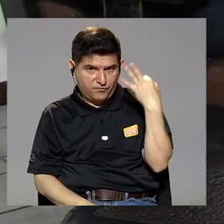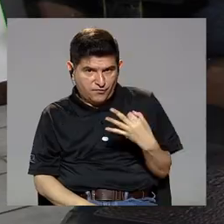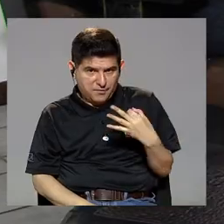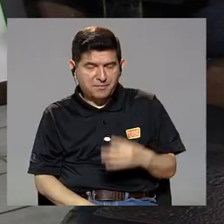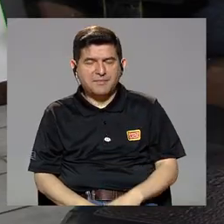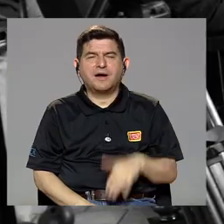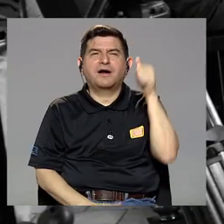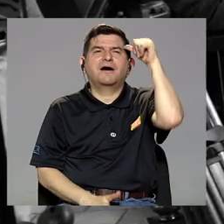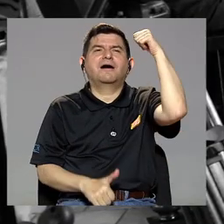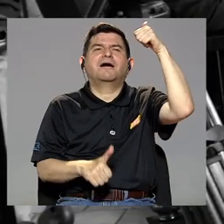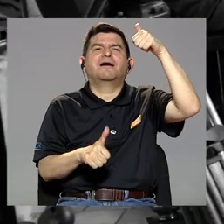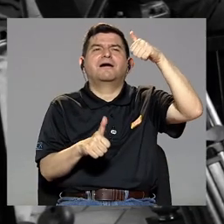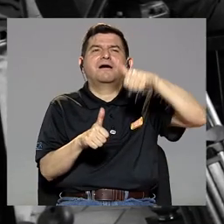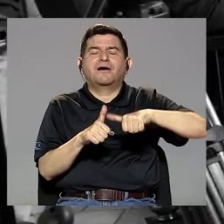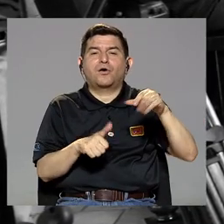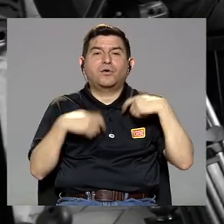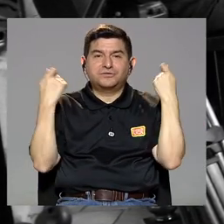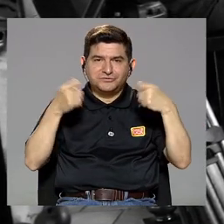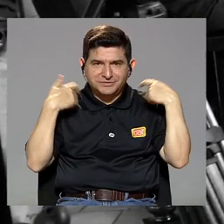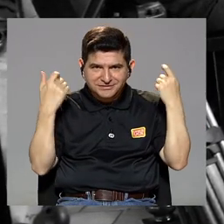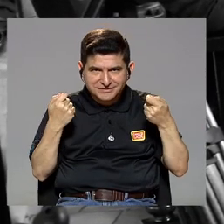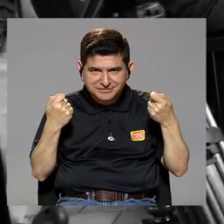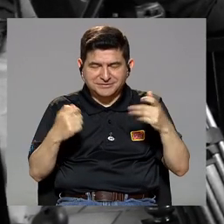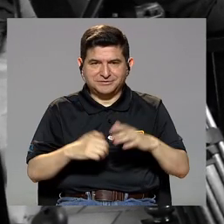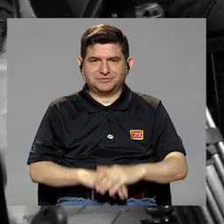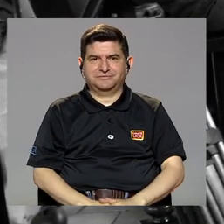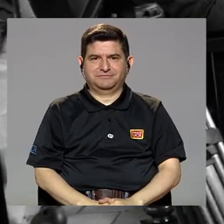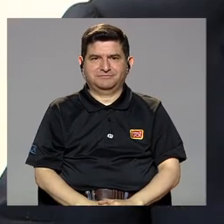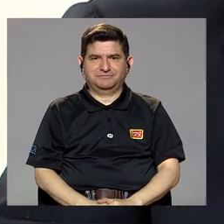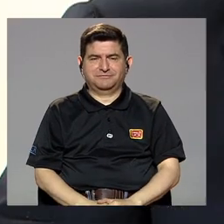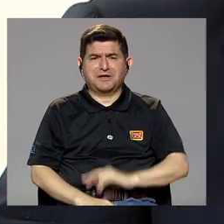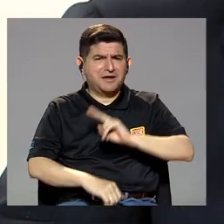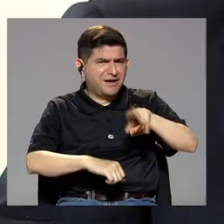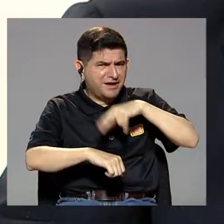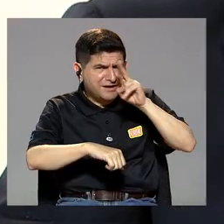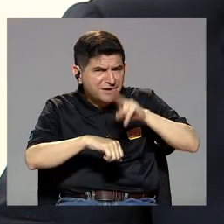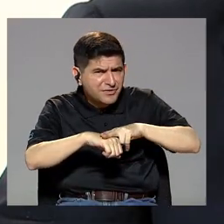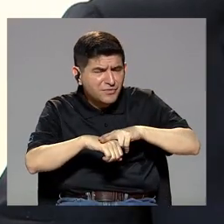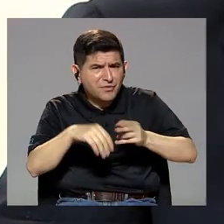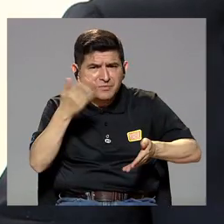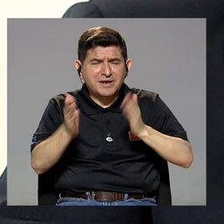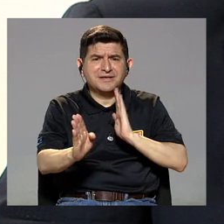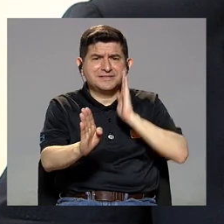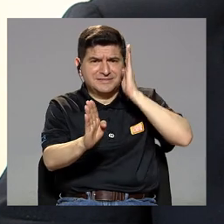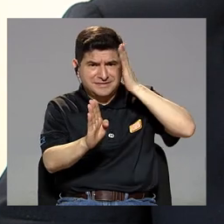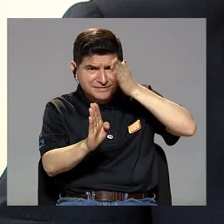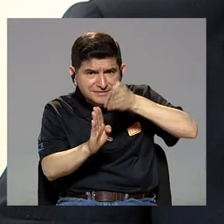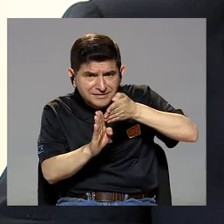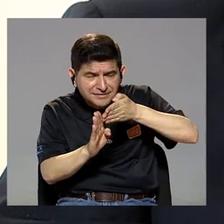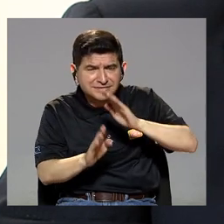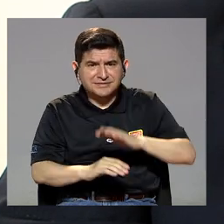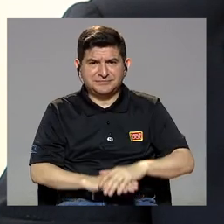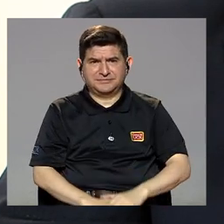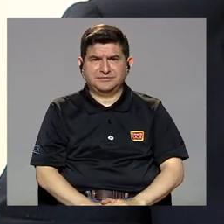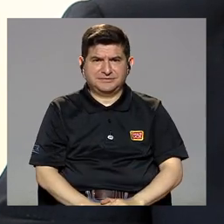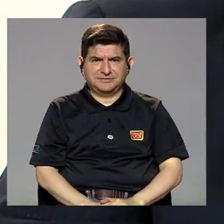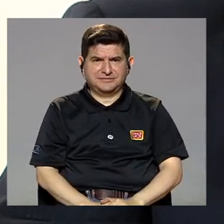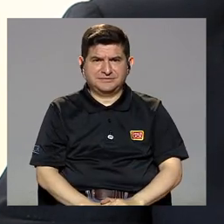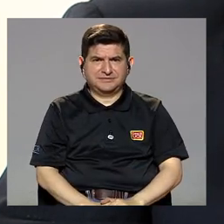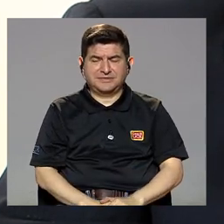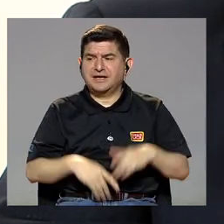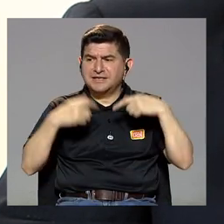conmemoración o de celebración era típico que se fuese directamente a a